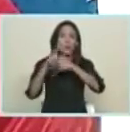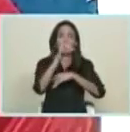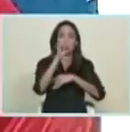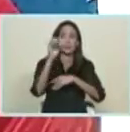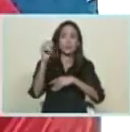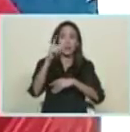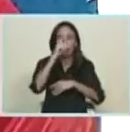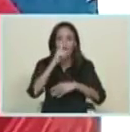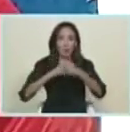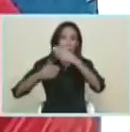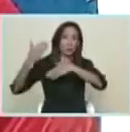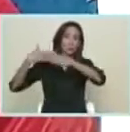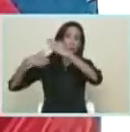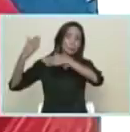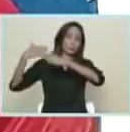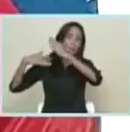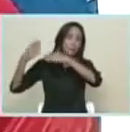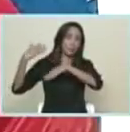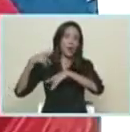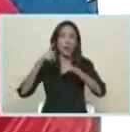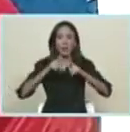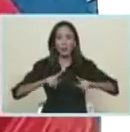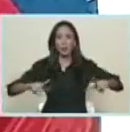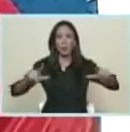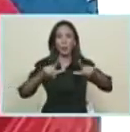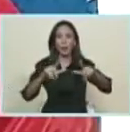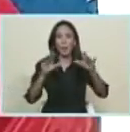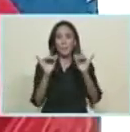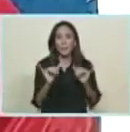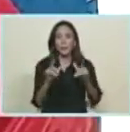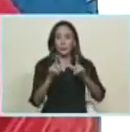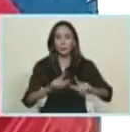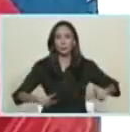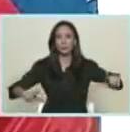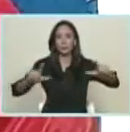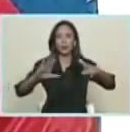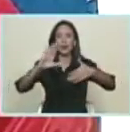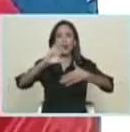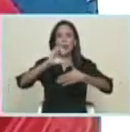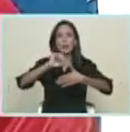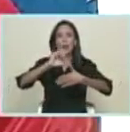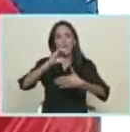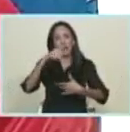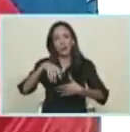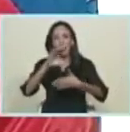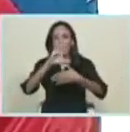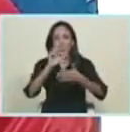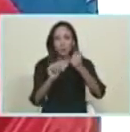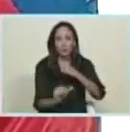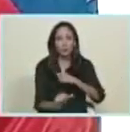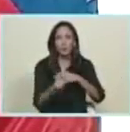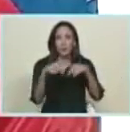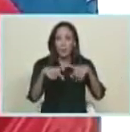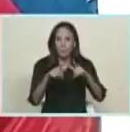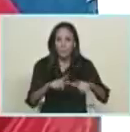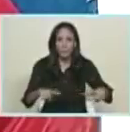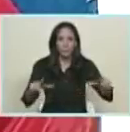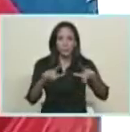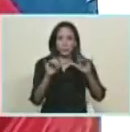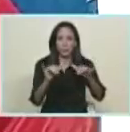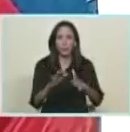cuando en este lugar estratégico de Sudamérica, al norte de Sudamérica,